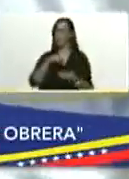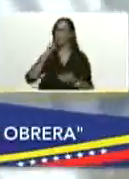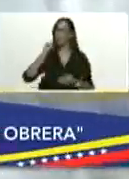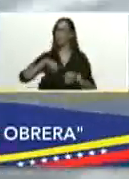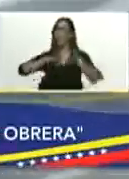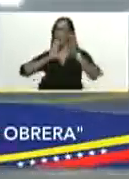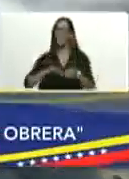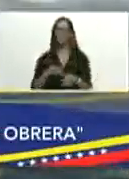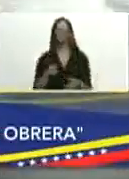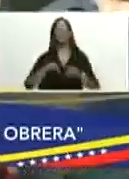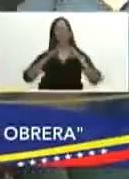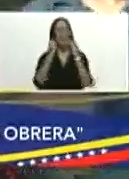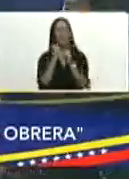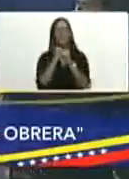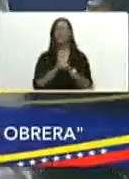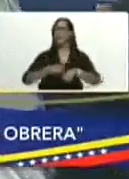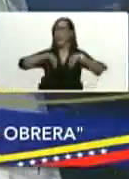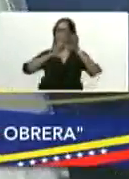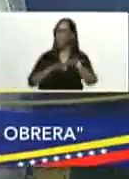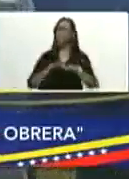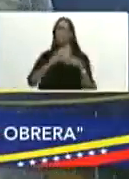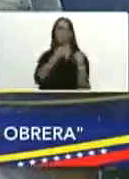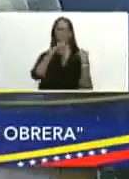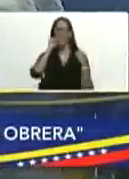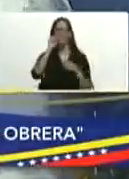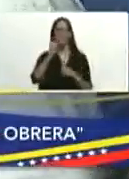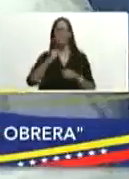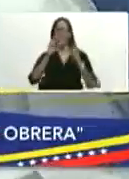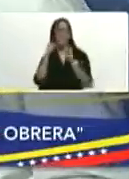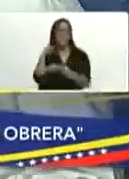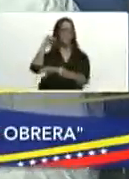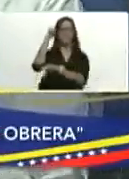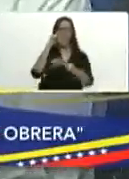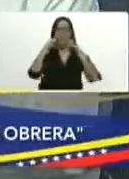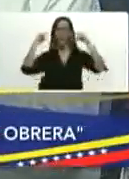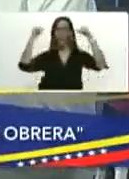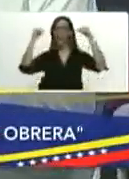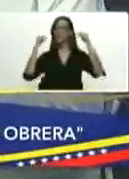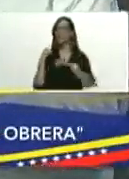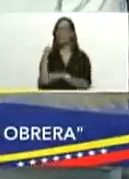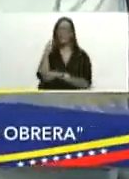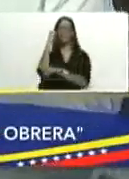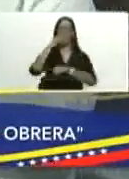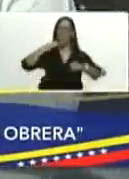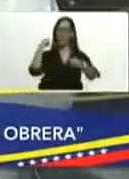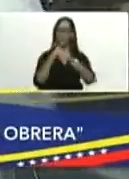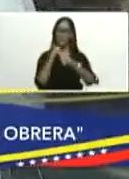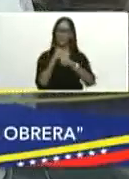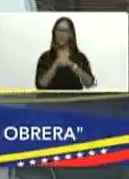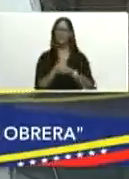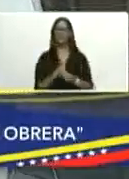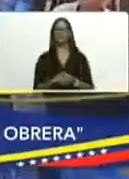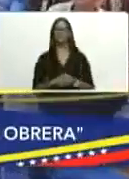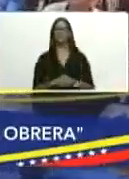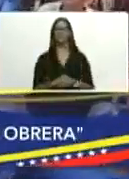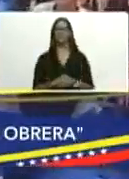para seguir que la clase Obrera cuente con maduro el súper bigote el súper obrero Alejandro